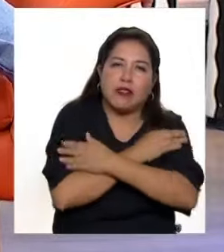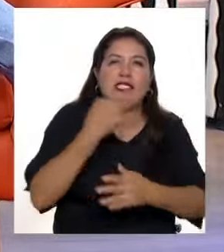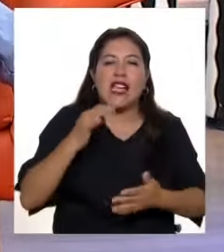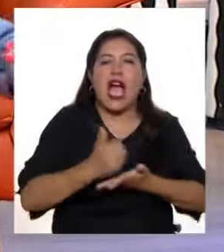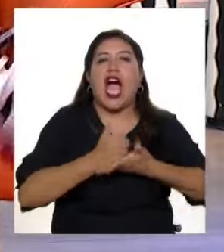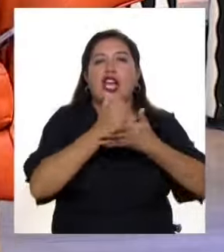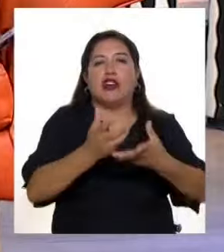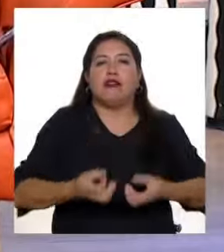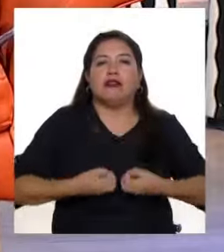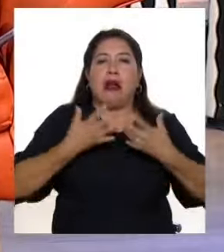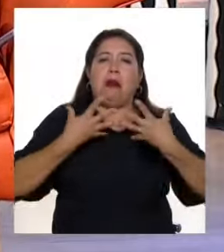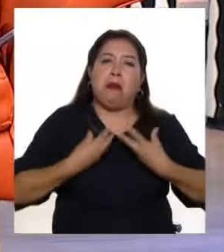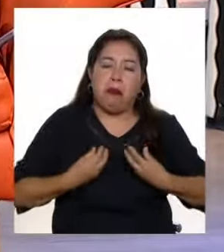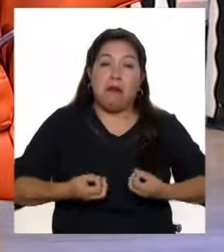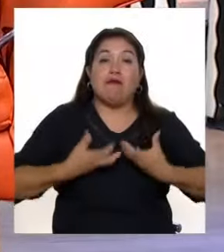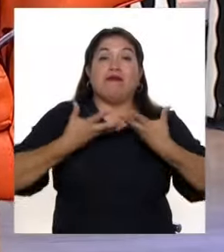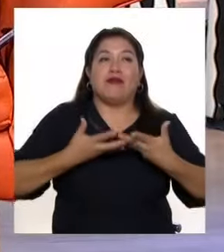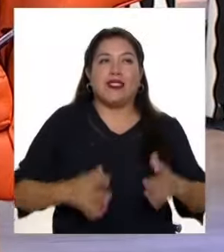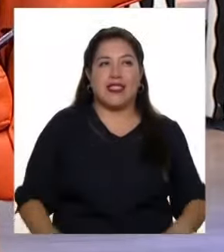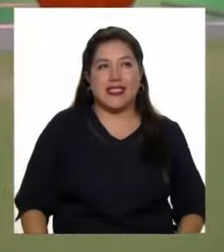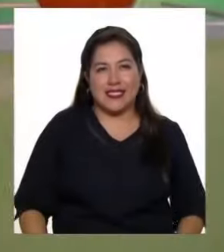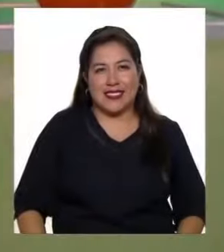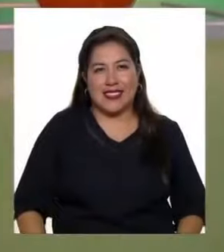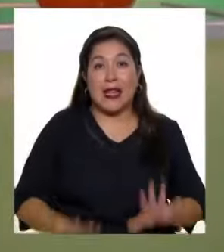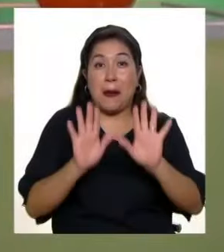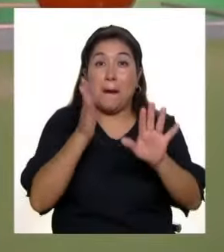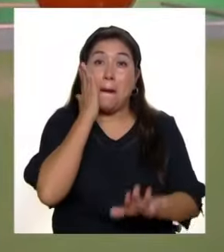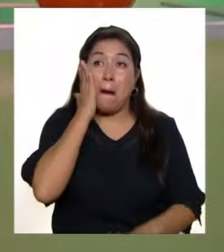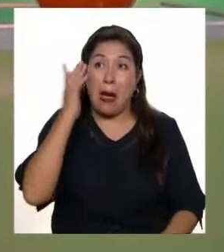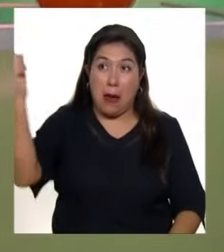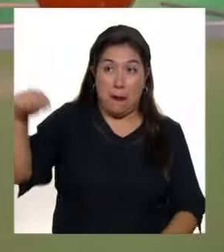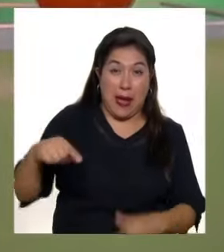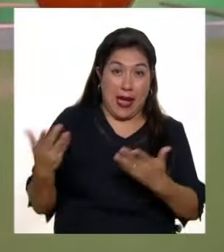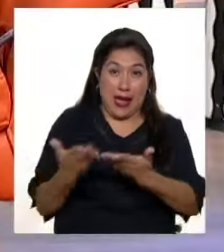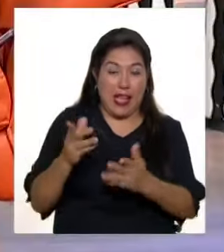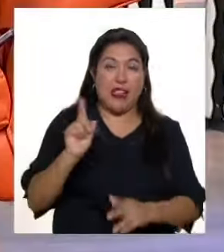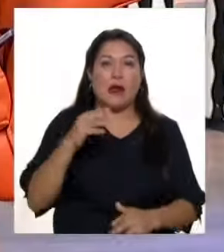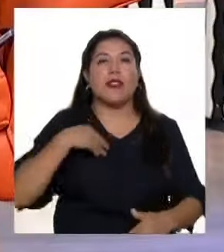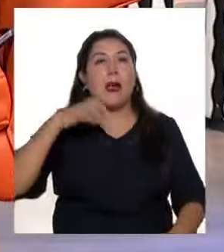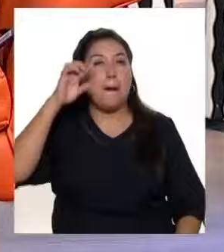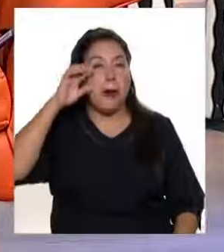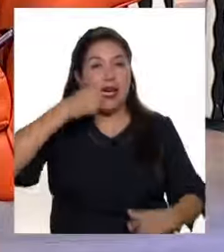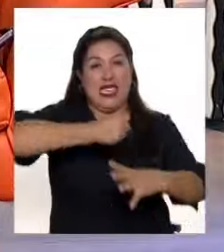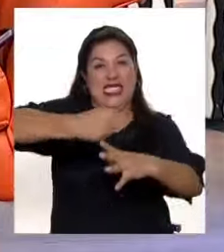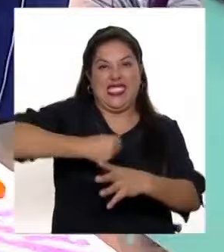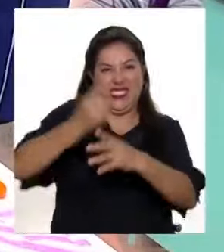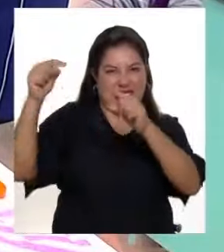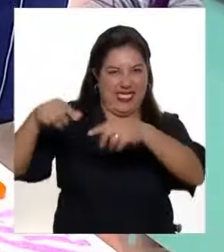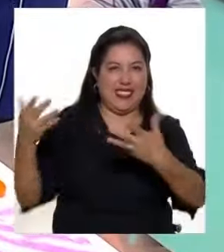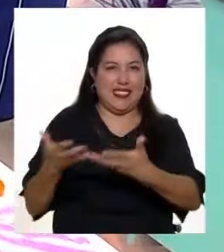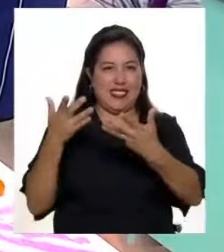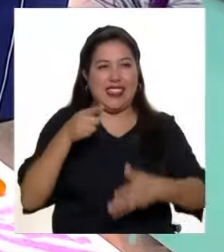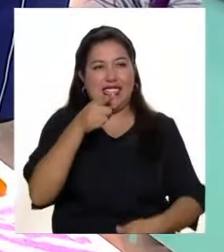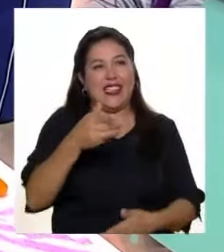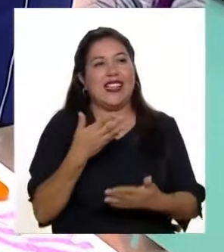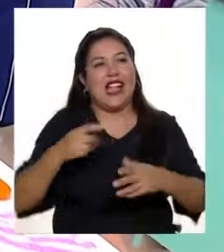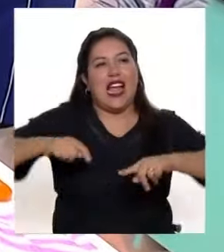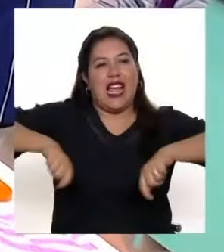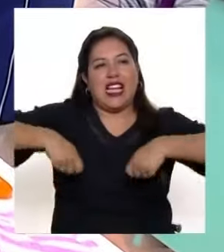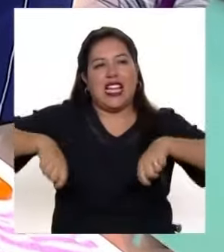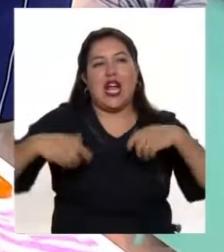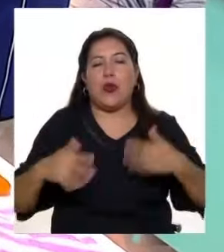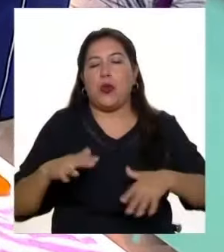Así. Pero nosotros no tenemos a tu mamá acá. Pero sí tenemos a Pisu, Rubí. Sí. ¡Ay, Dios! Que tiene unas manos